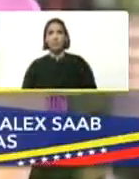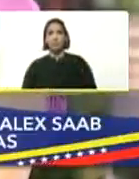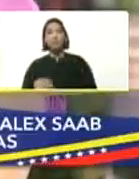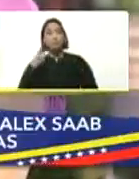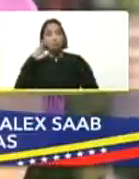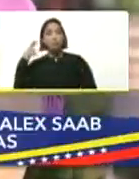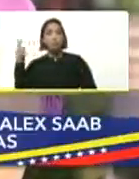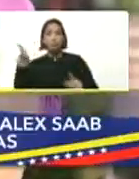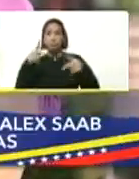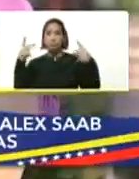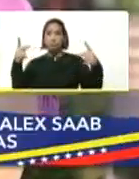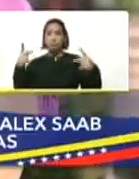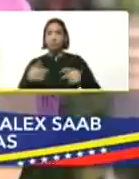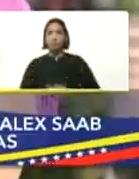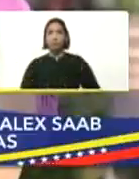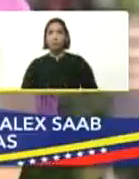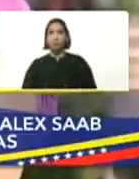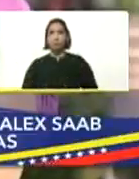y en la prensa.